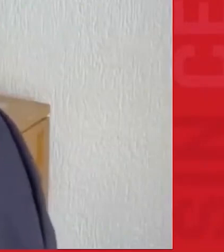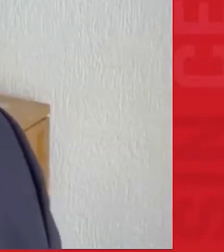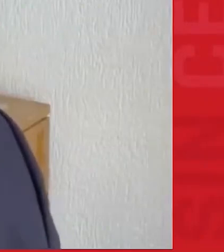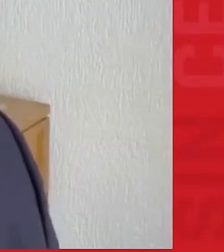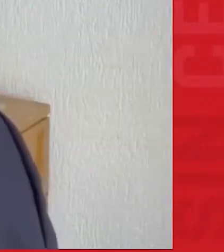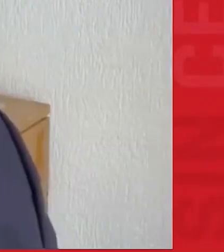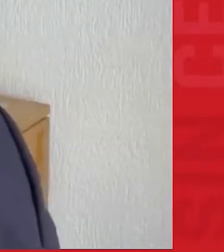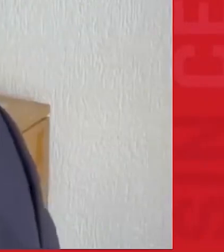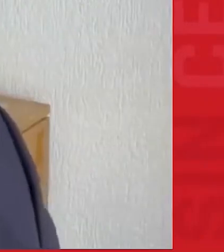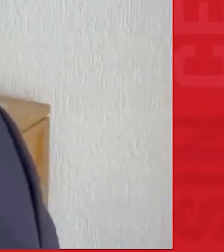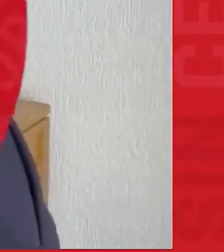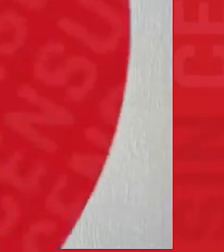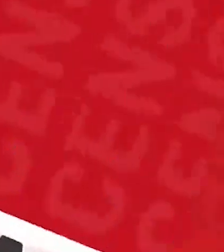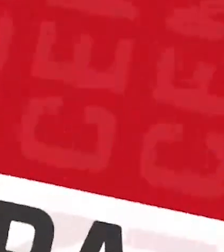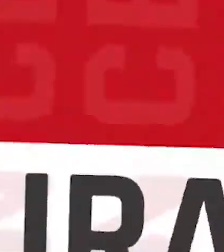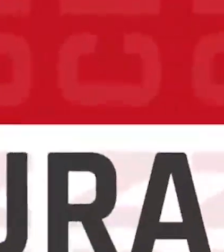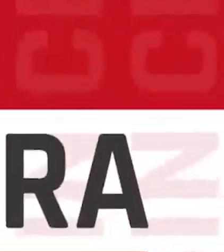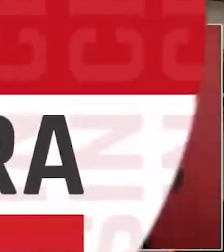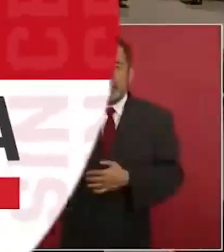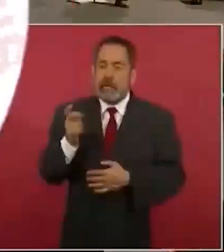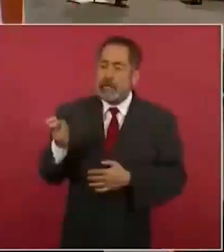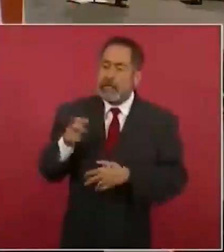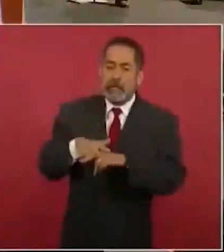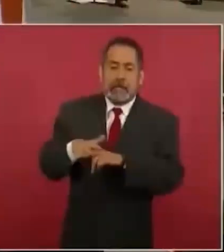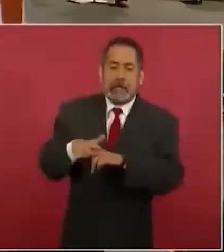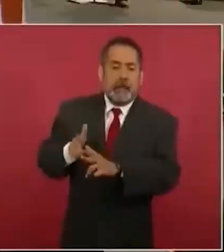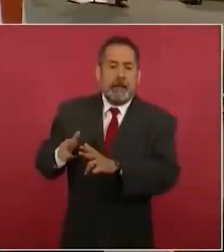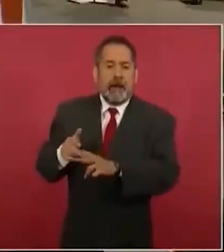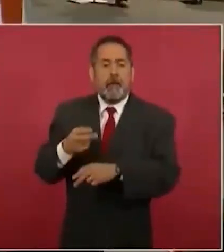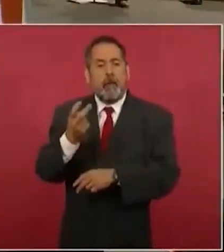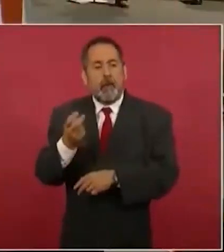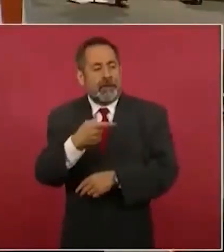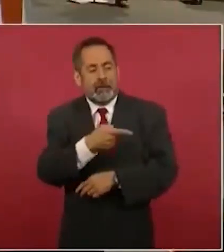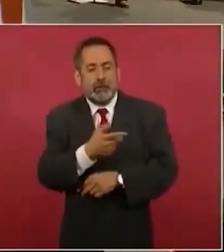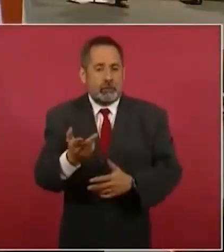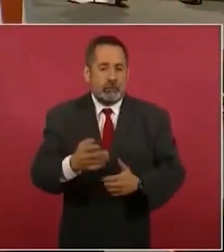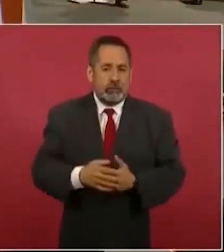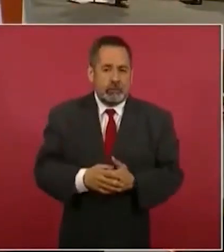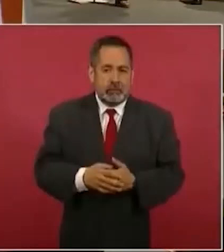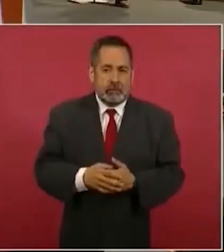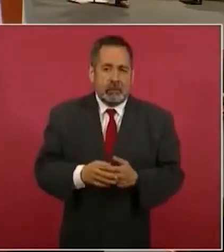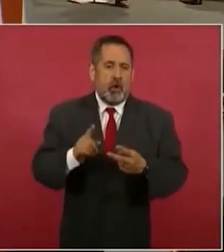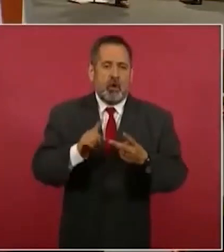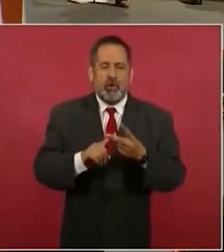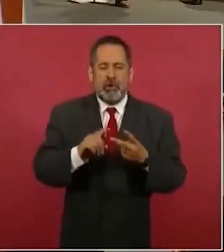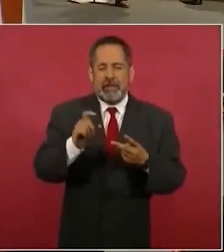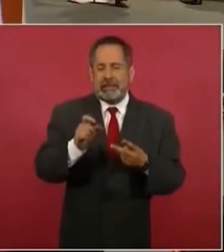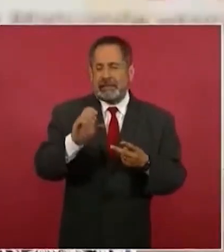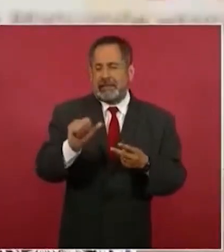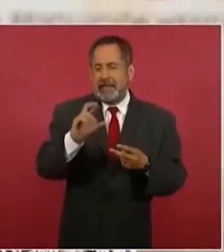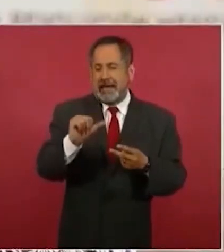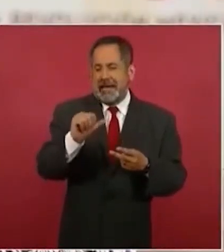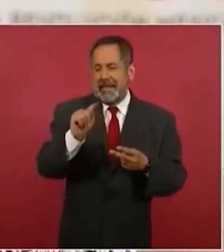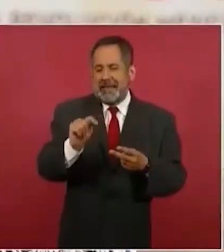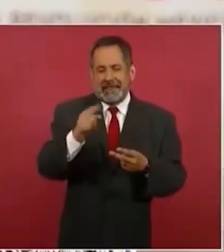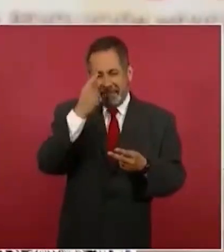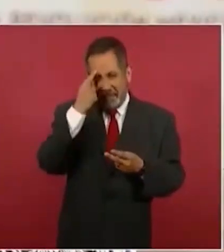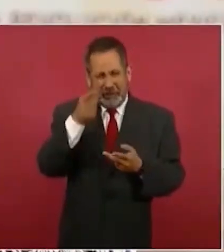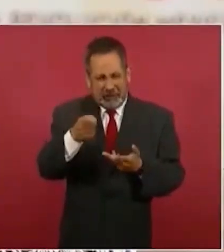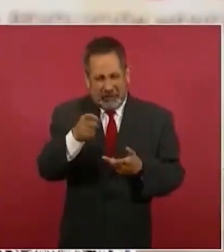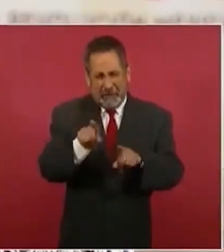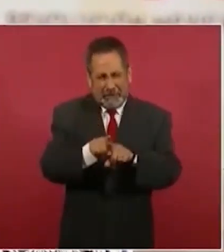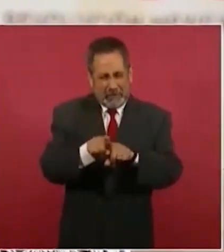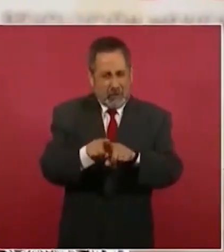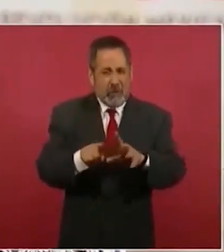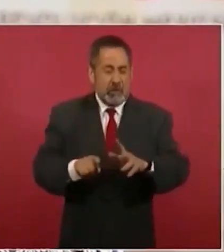mucho dinero. Vea y escuche. Y el otro caso son los de Xcaret, que